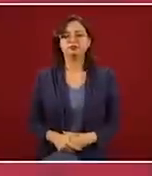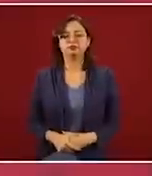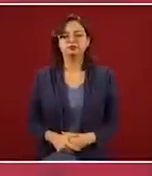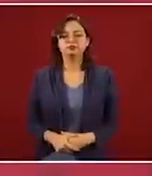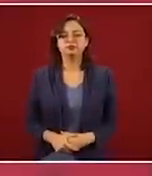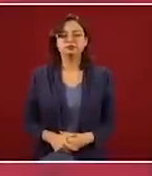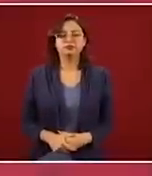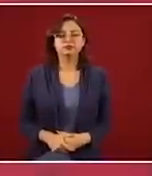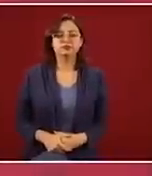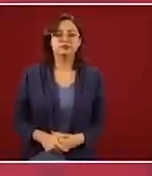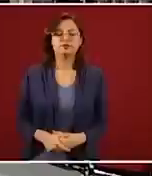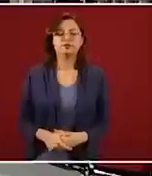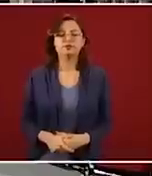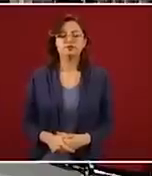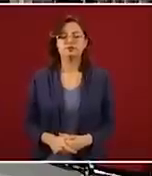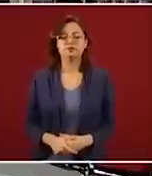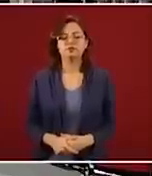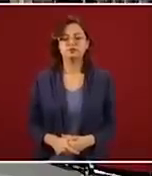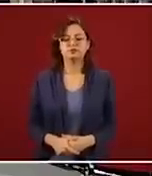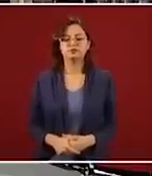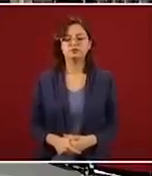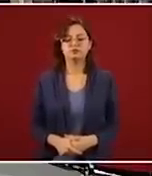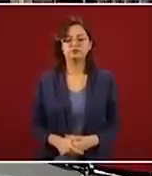En el caso de los equipos para